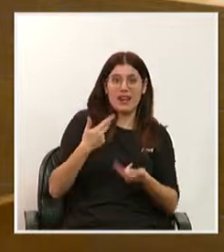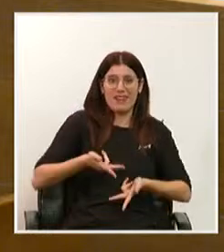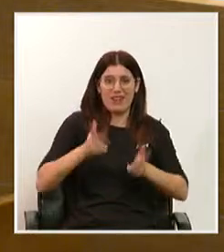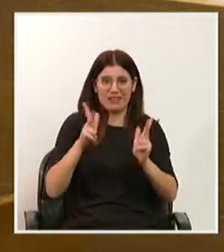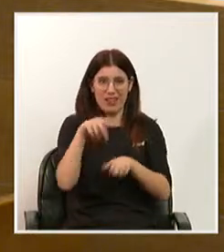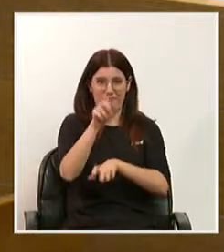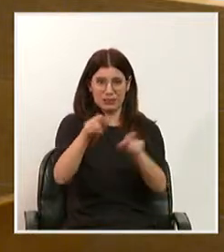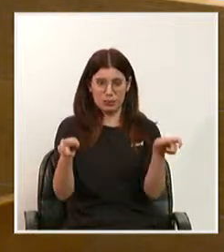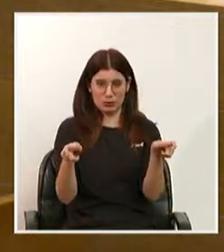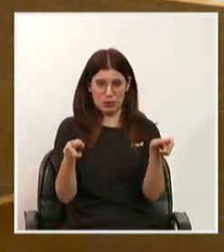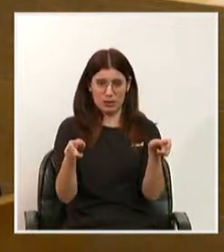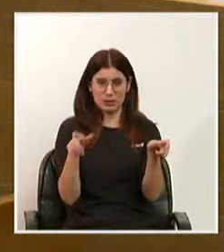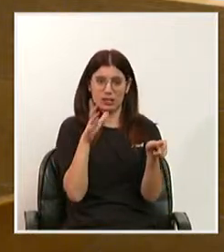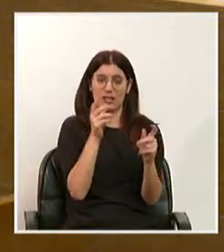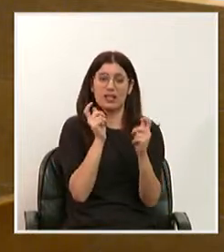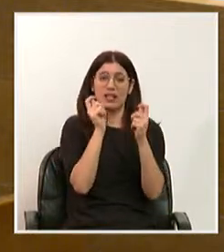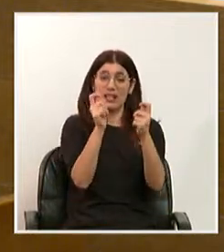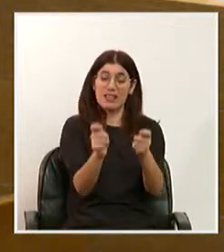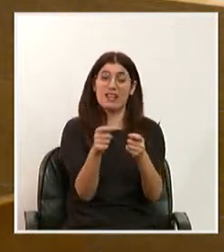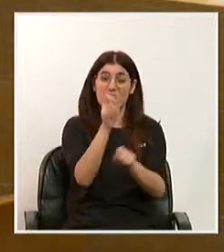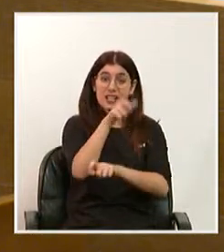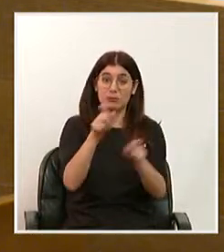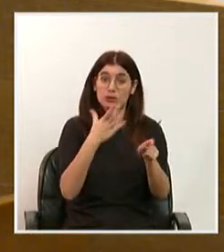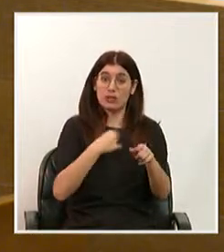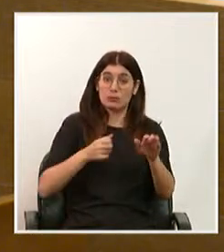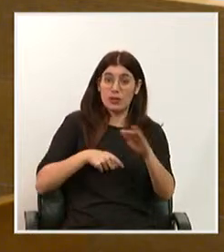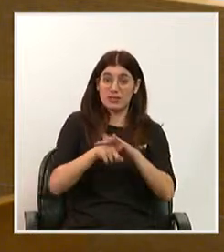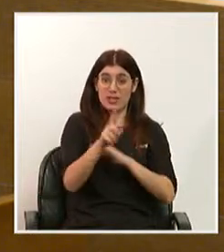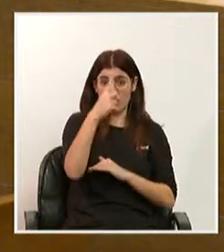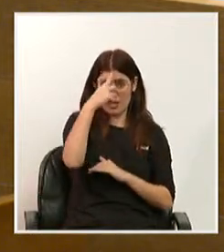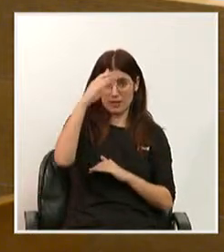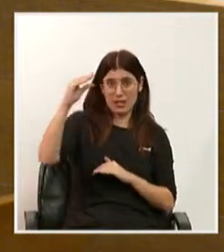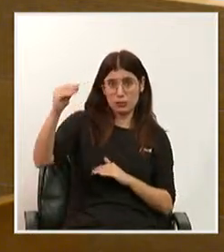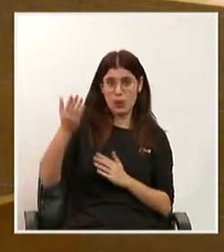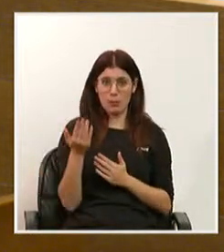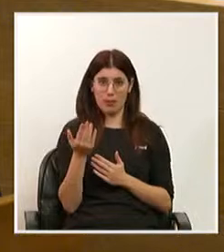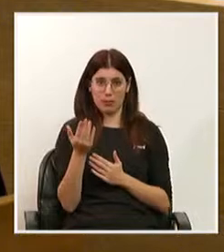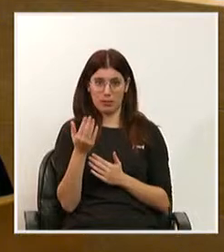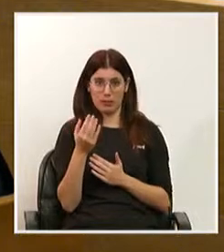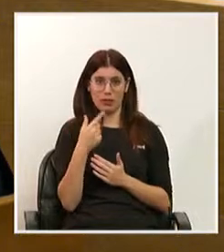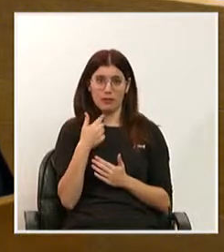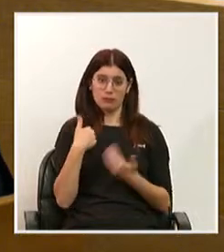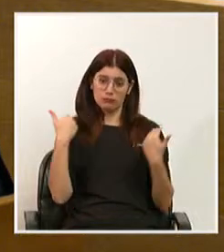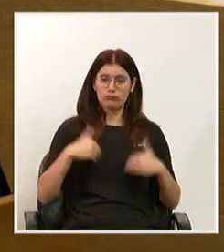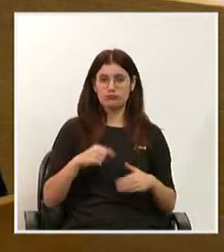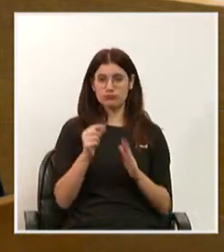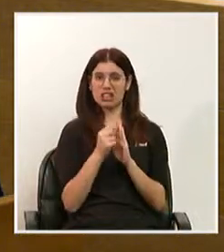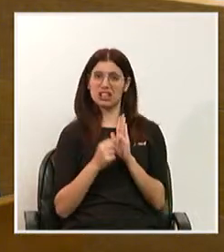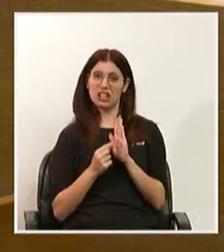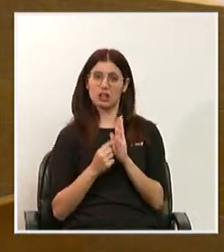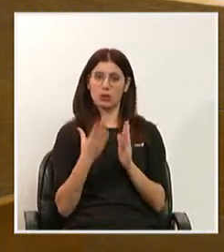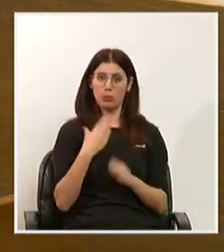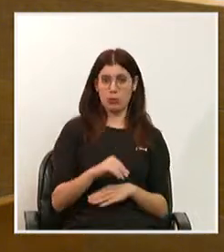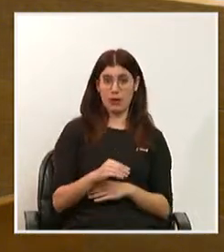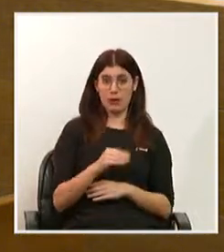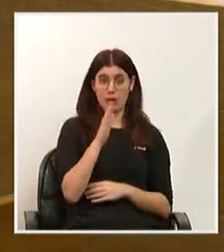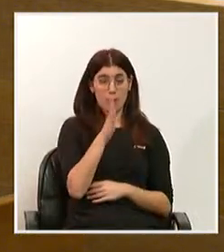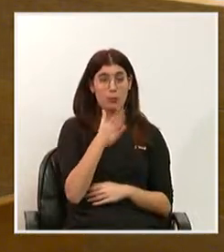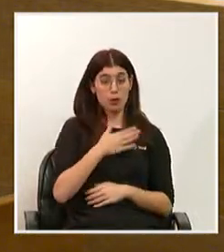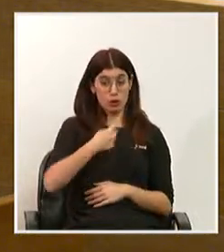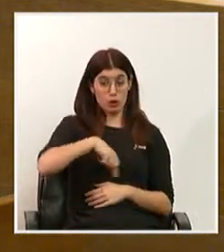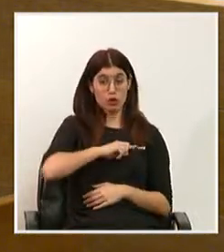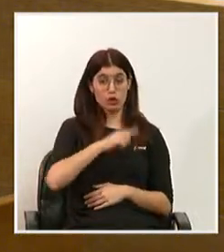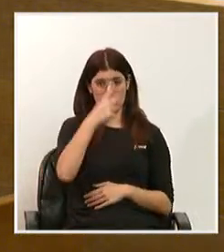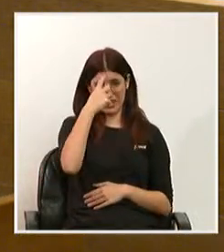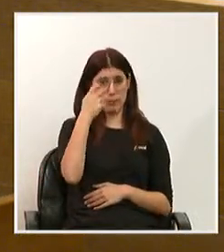generar que las personas puedan desarrollarse intelectualmente y tener un criterio porque nosotros creemos en el